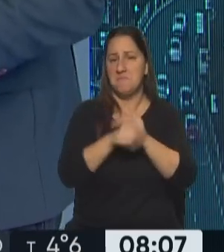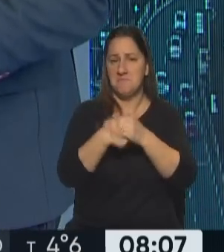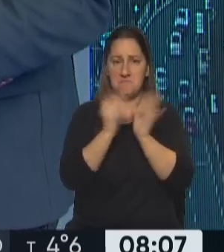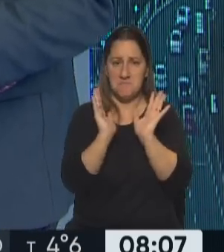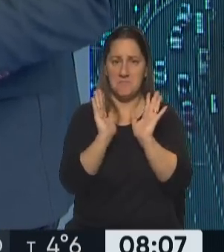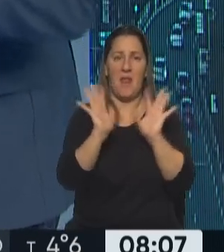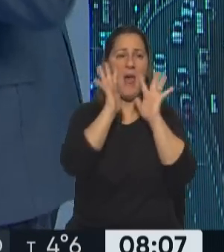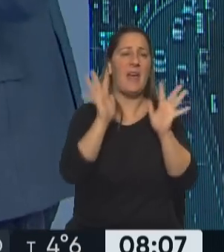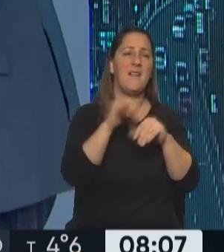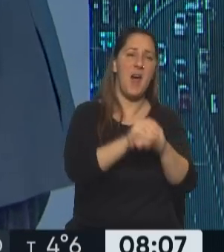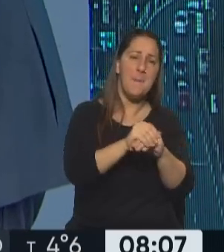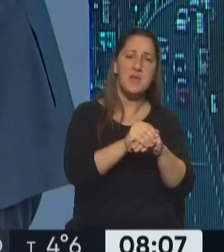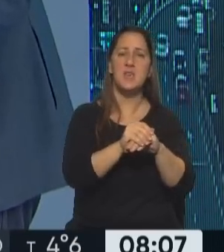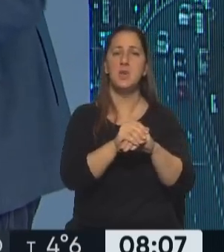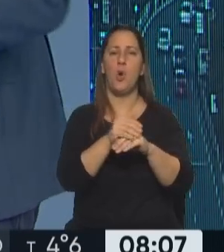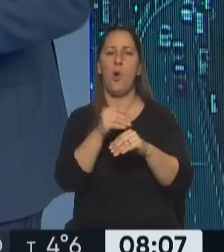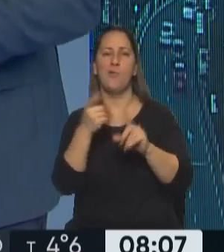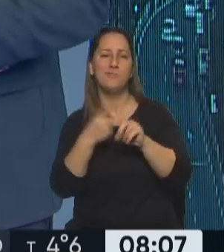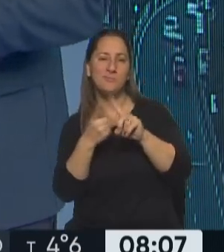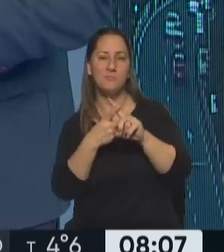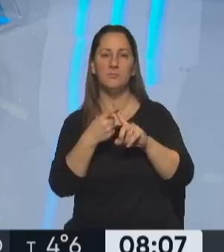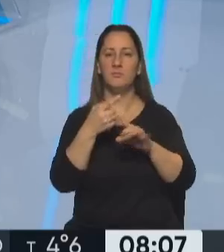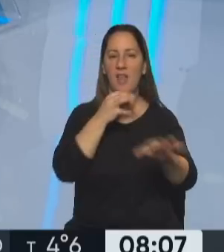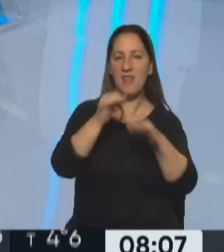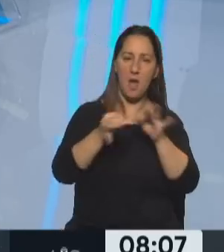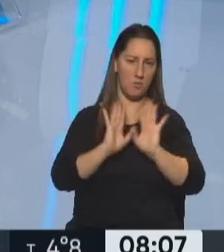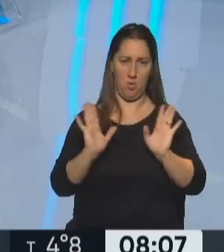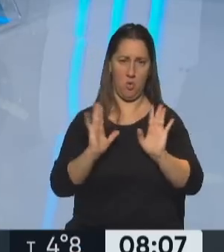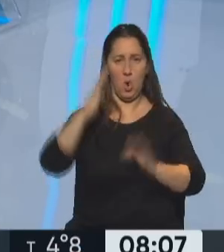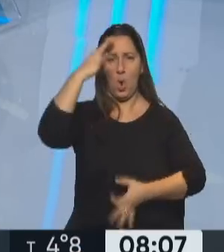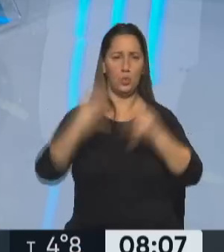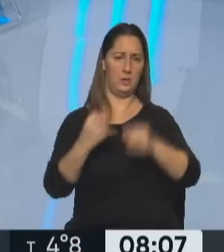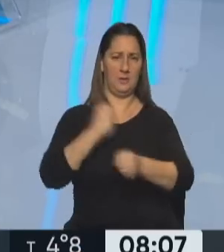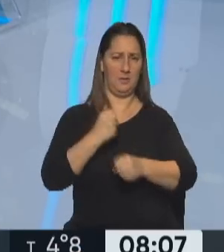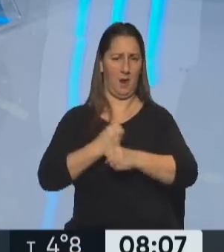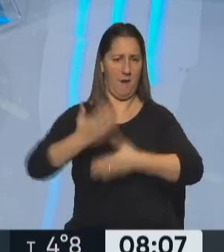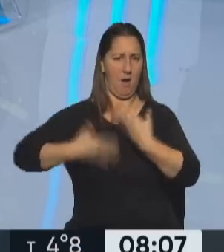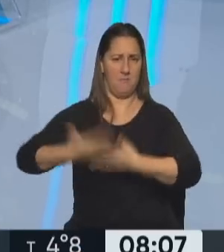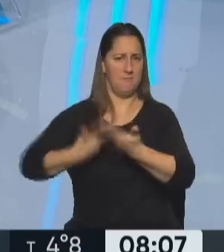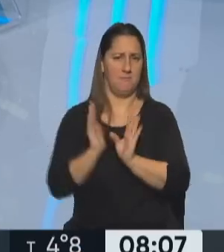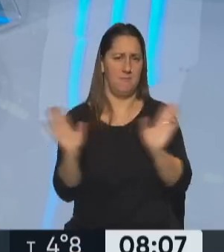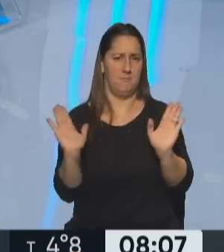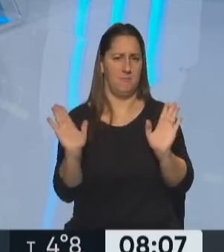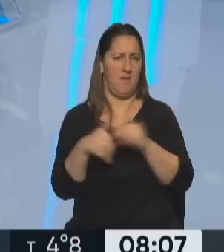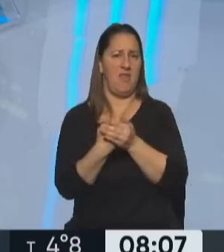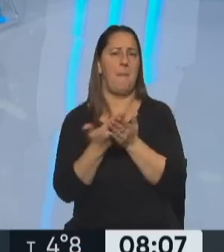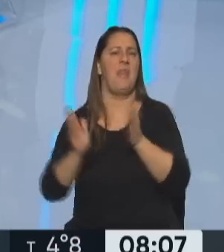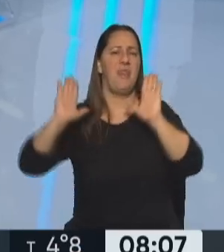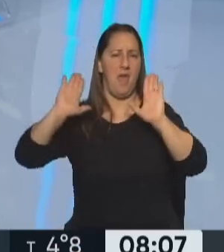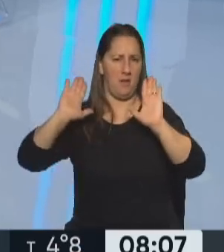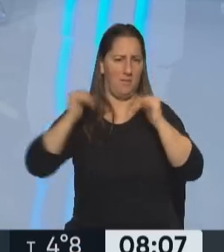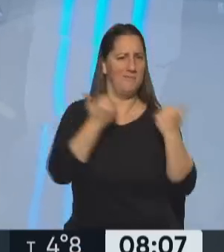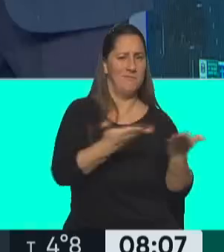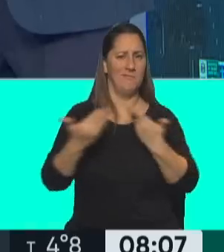ni con la amistad, ni con la cercanía, ni con el buen diálogo con nadie. Tendría que ser un órgano total y absolutamente independiente,